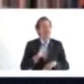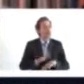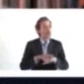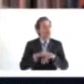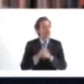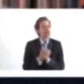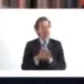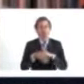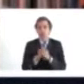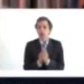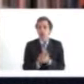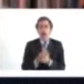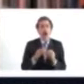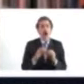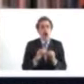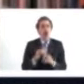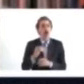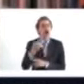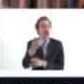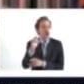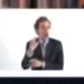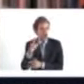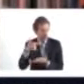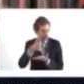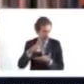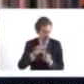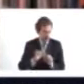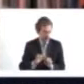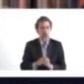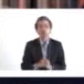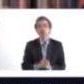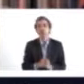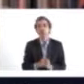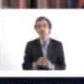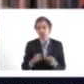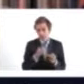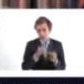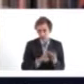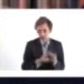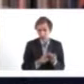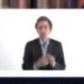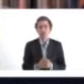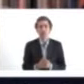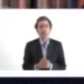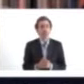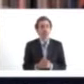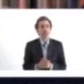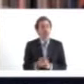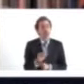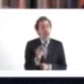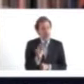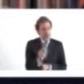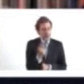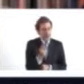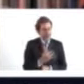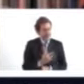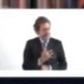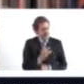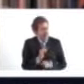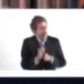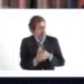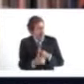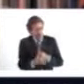se cancelaría ese gran premio. No quieren bajar al continente americano, aunque se está convenciendo a que Canadá